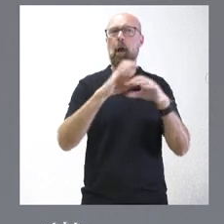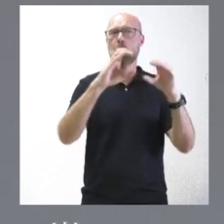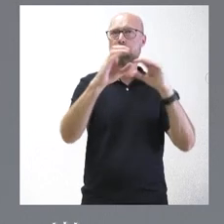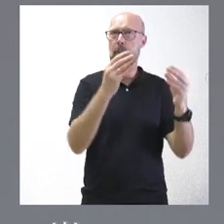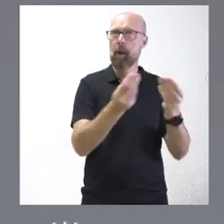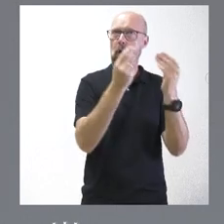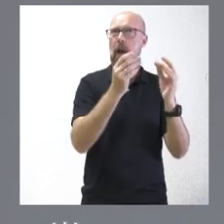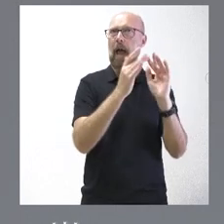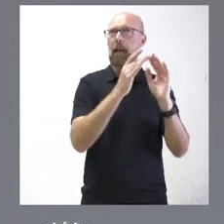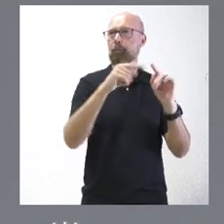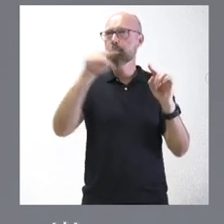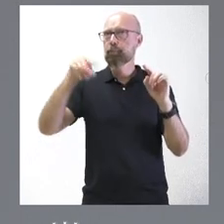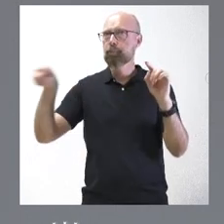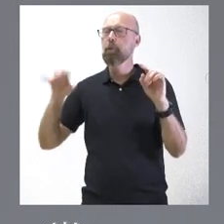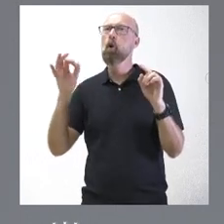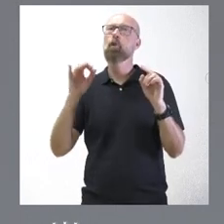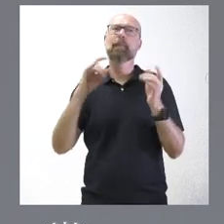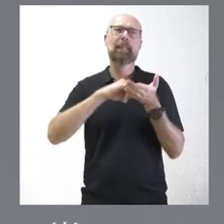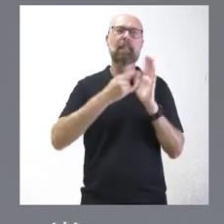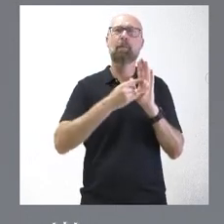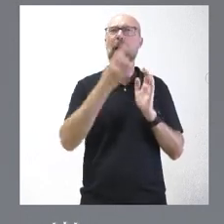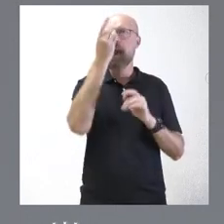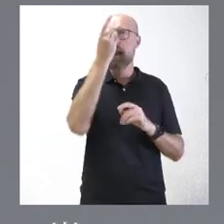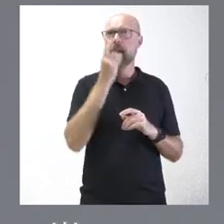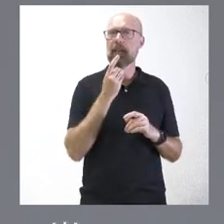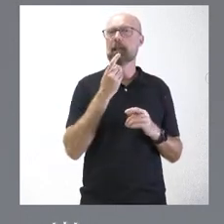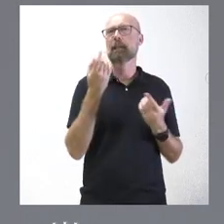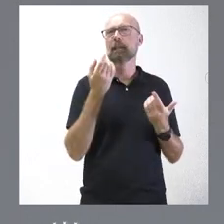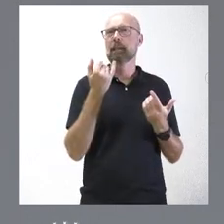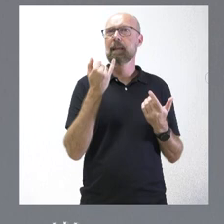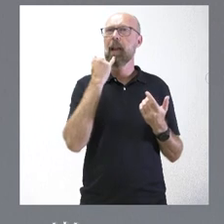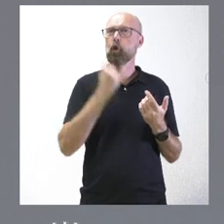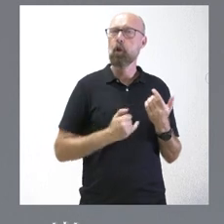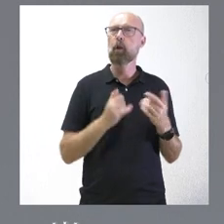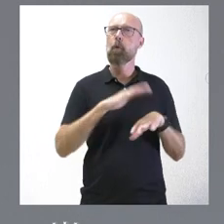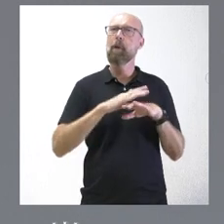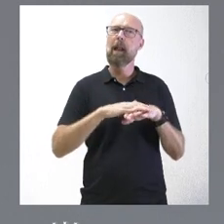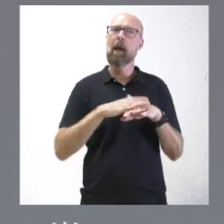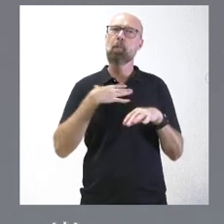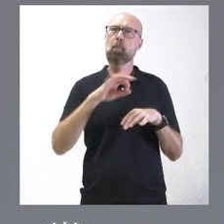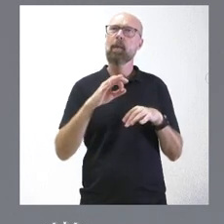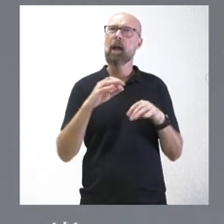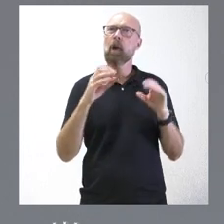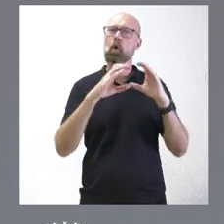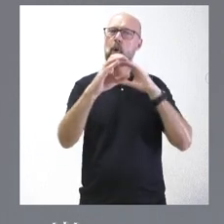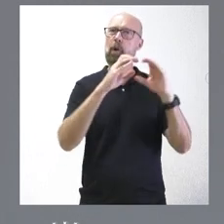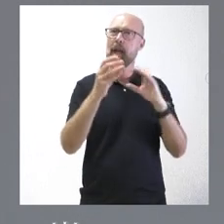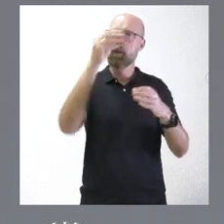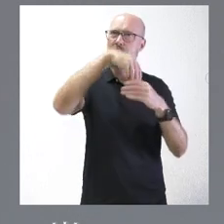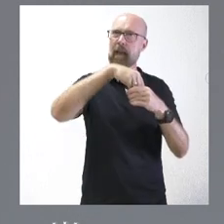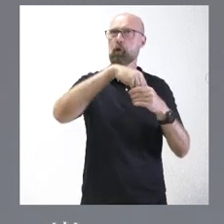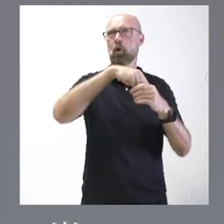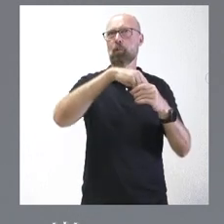que faciliten lo que es todo el tema de la comunicación entre los propios residentes y los familiares